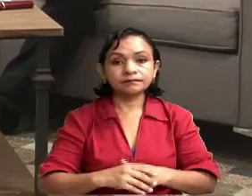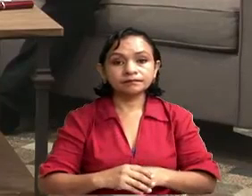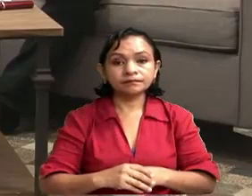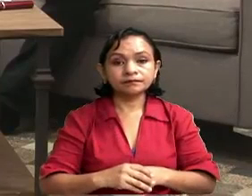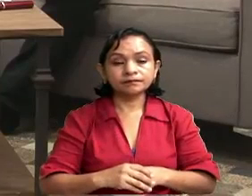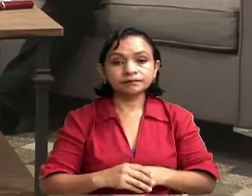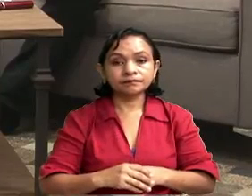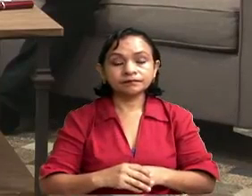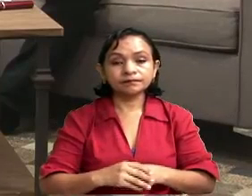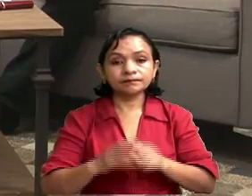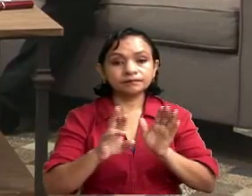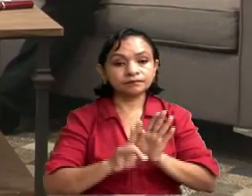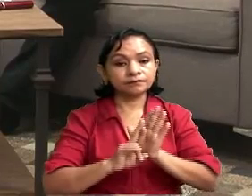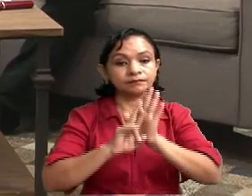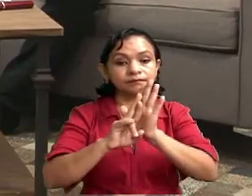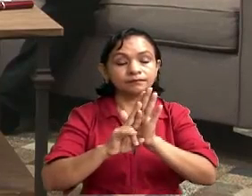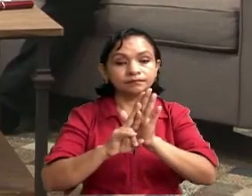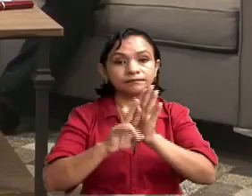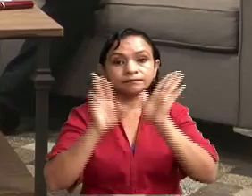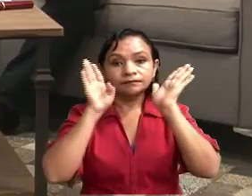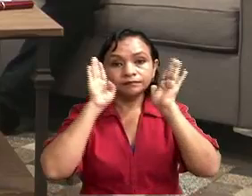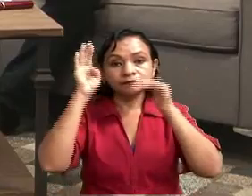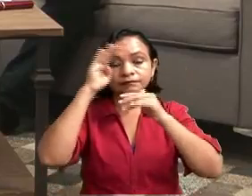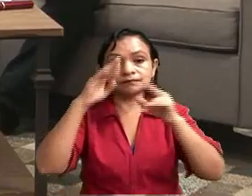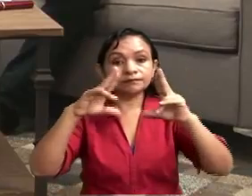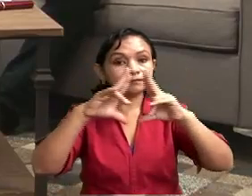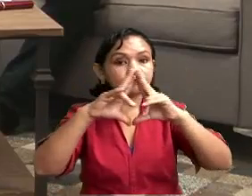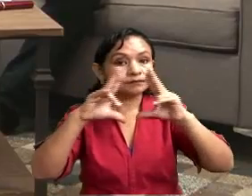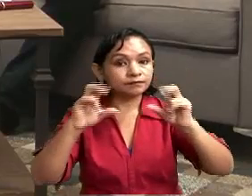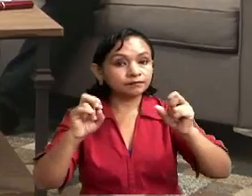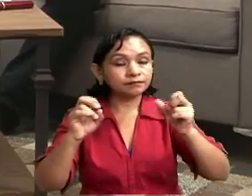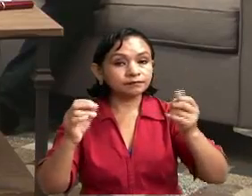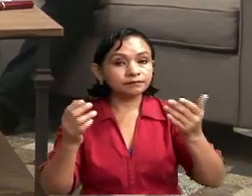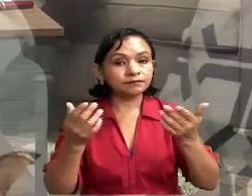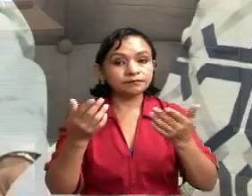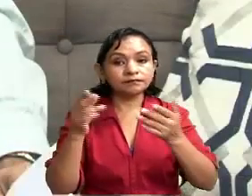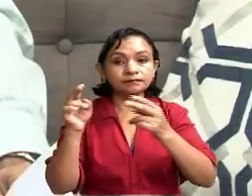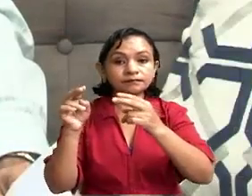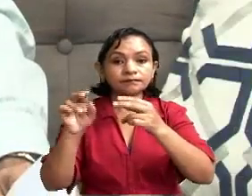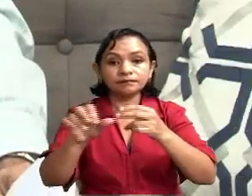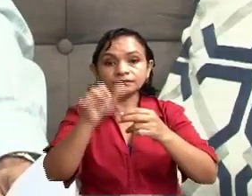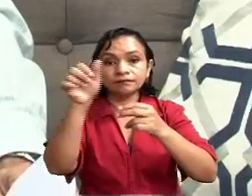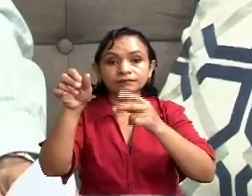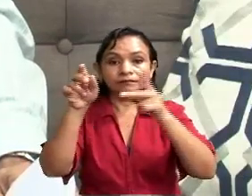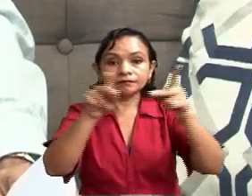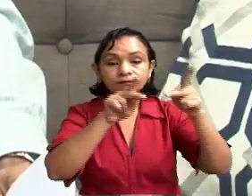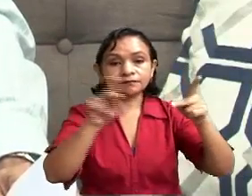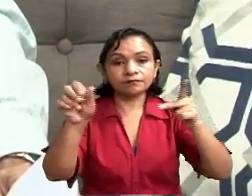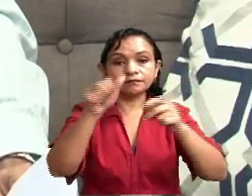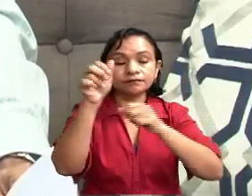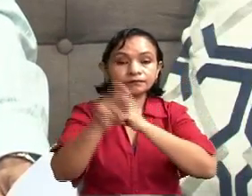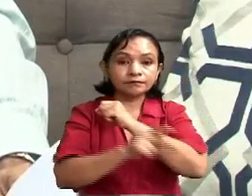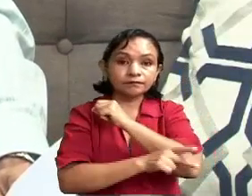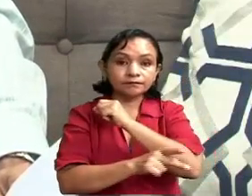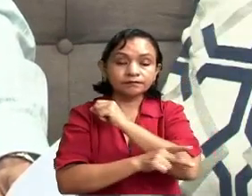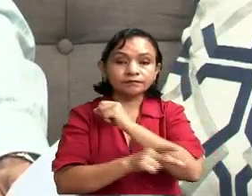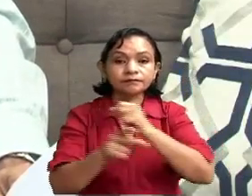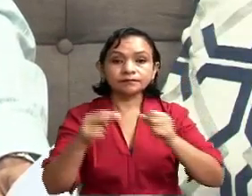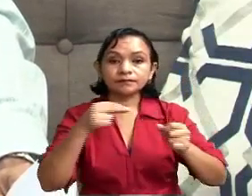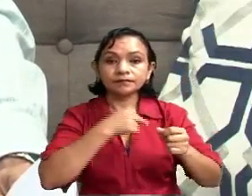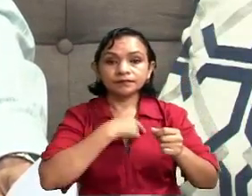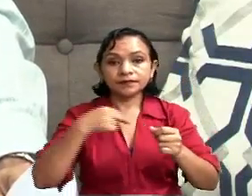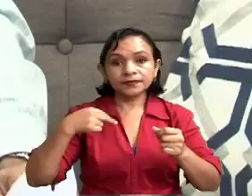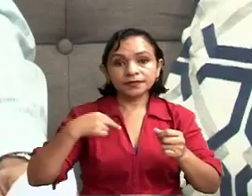de representantes del sector privado nicaragüense con sus contrapartes comerciales en otros países,